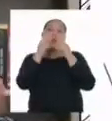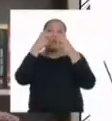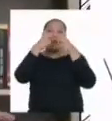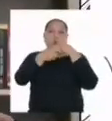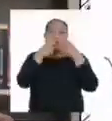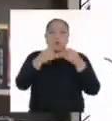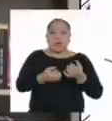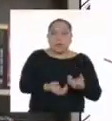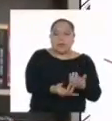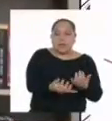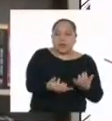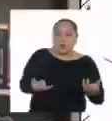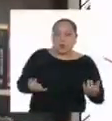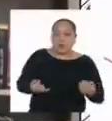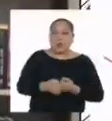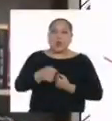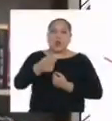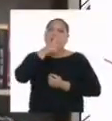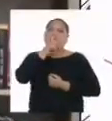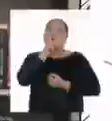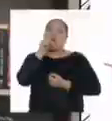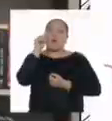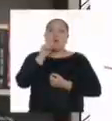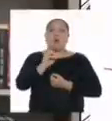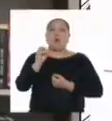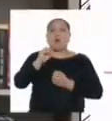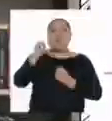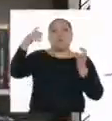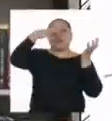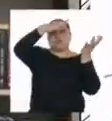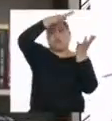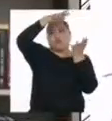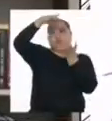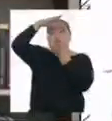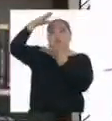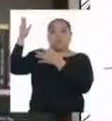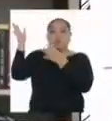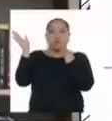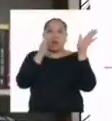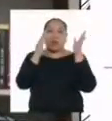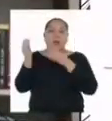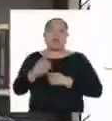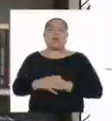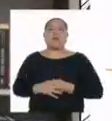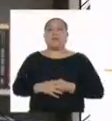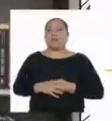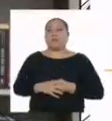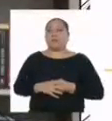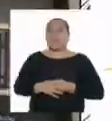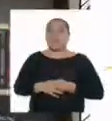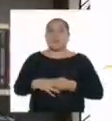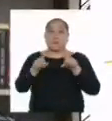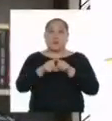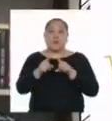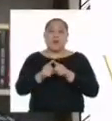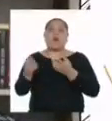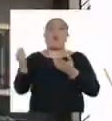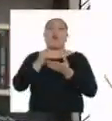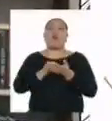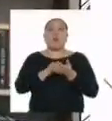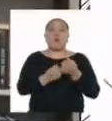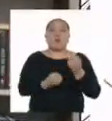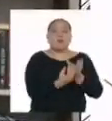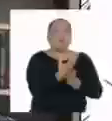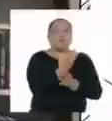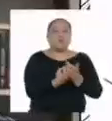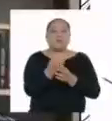daños en el suelo, en el agua o en el aire. Por otro lado, la revegetación es